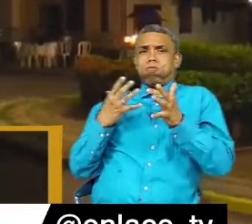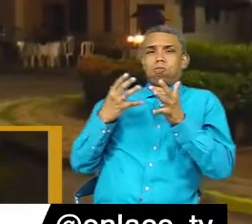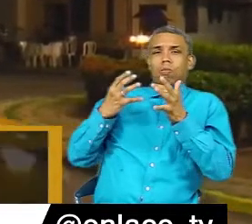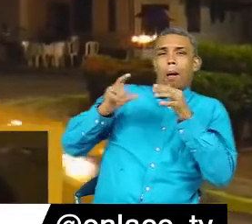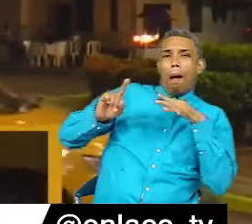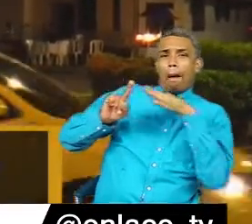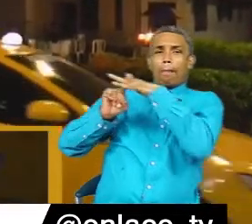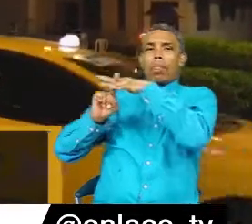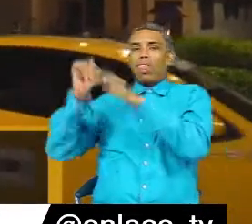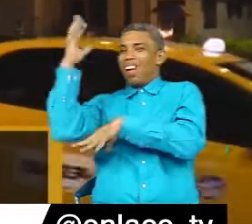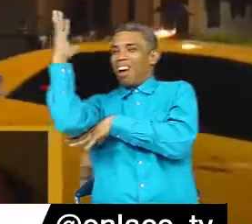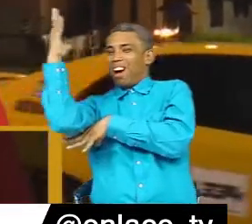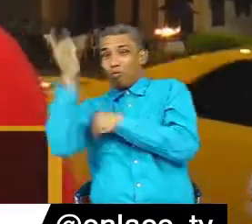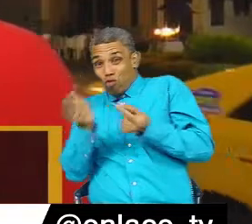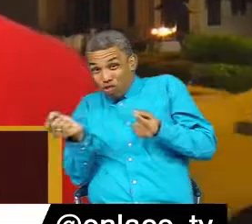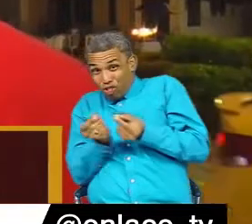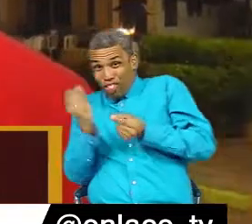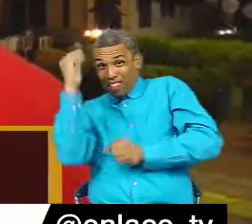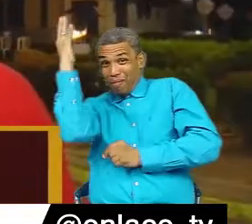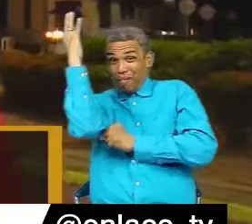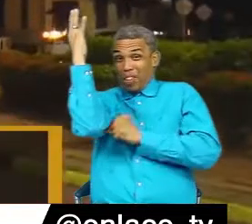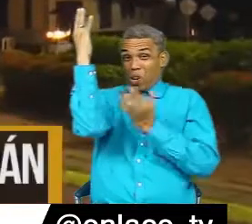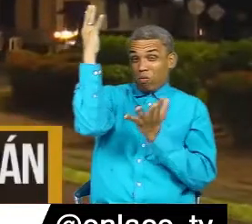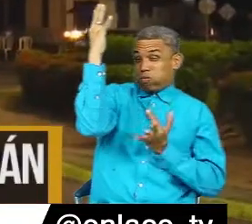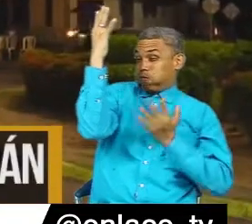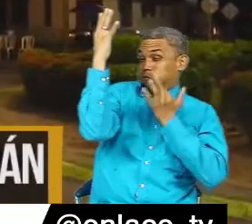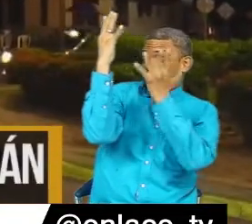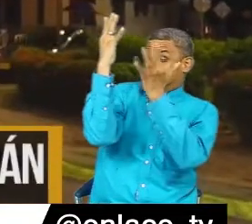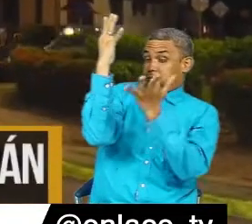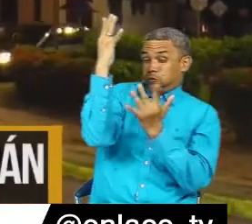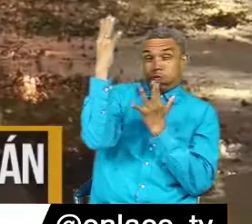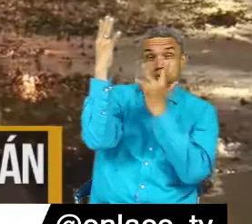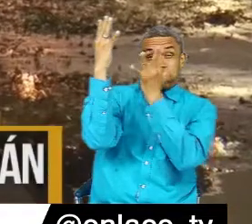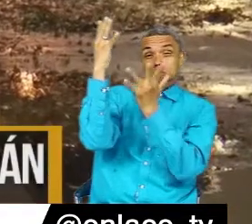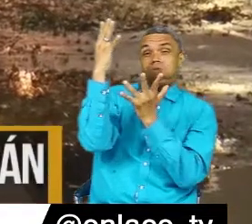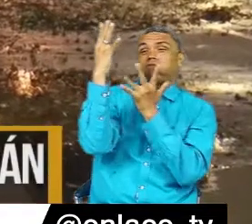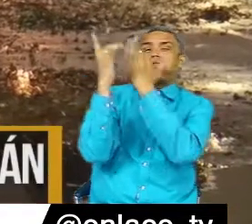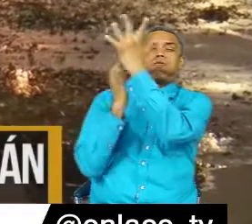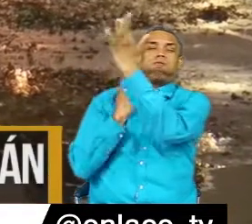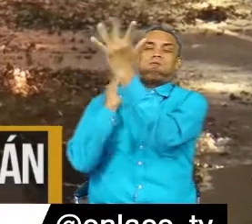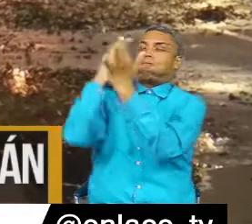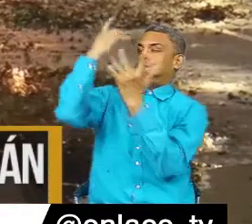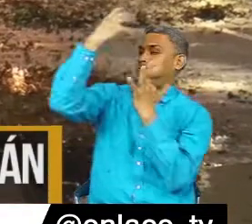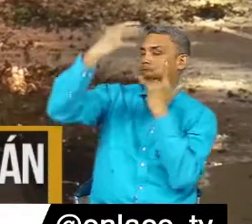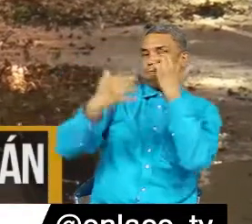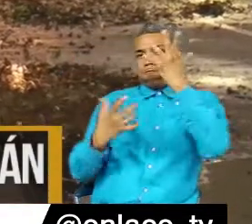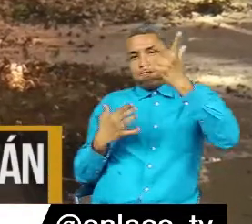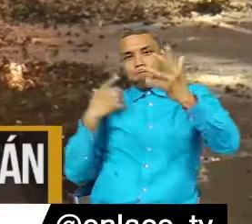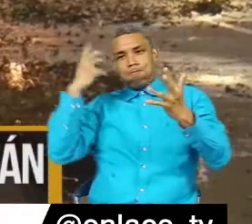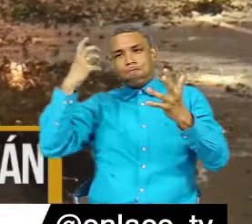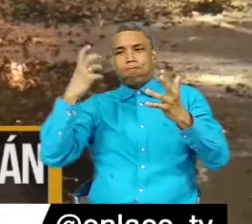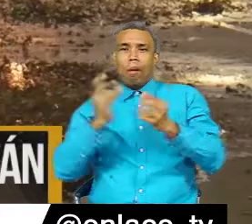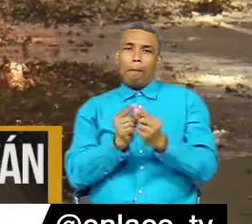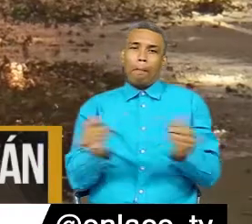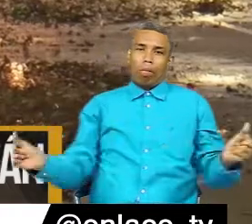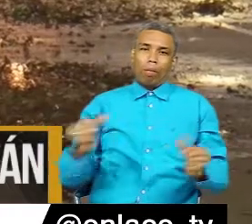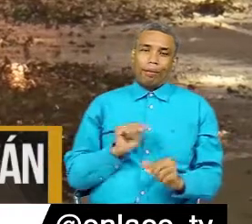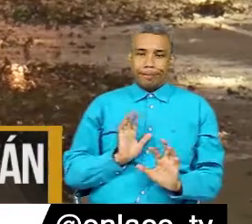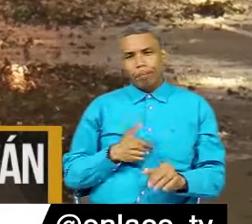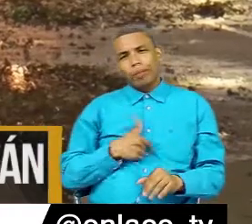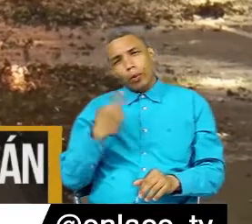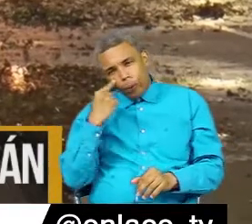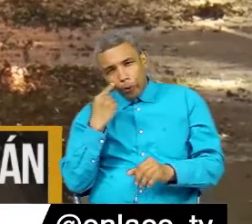estamos diciendo a esas personas de que cuidamos a Barranca Bermeja, cuidamos sus árboles. El Cuerpo de Bomberos Voluntarios hizo nuevamente un